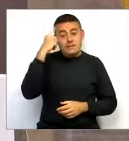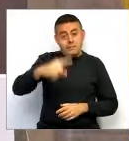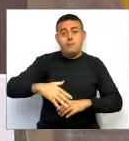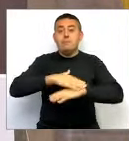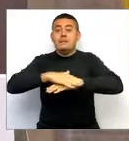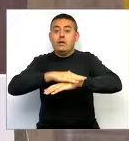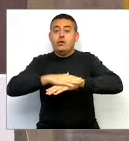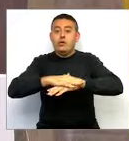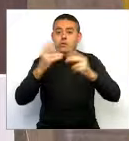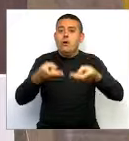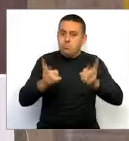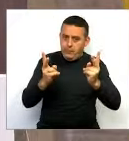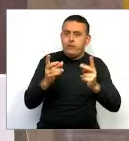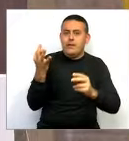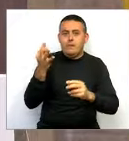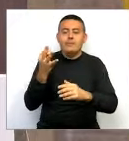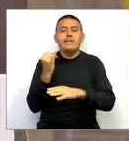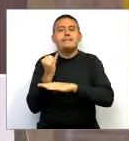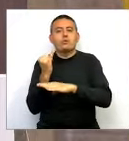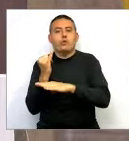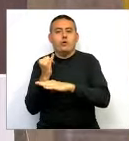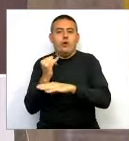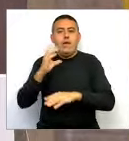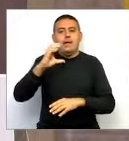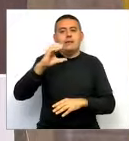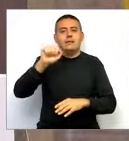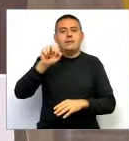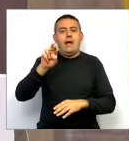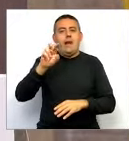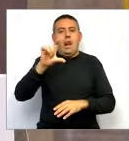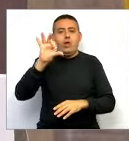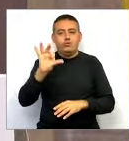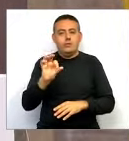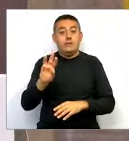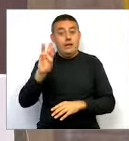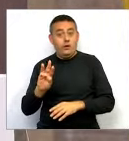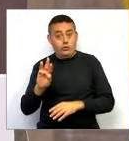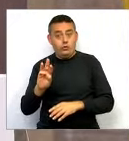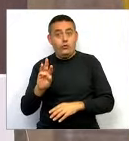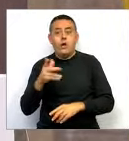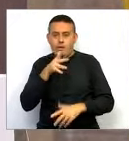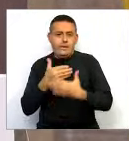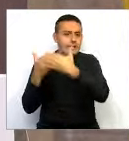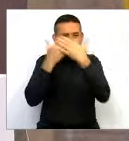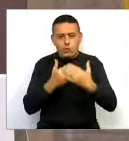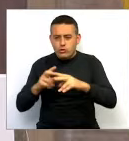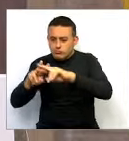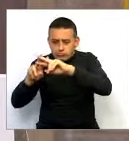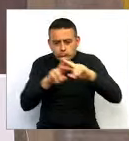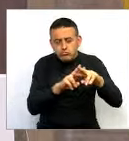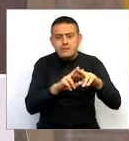cabo el instituto Carlos III con un muestreo de creo que son creo recordar que son 400